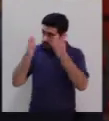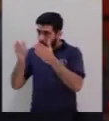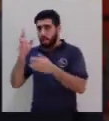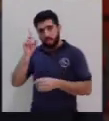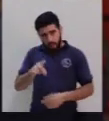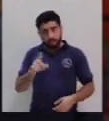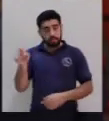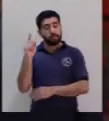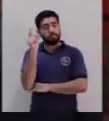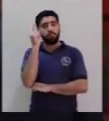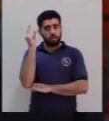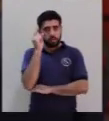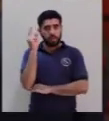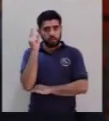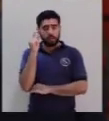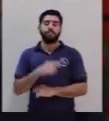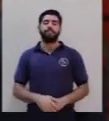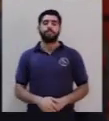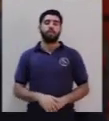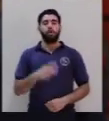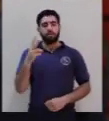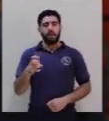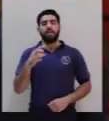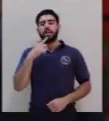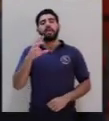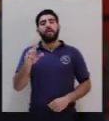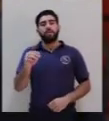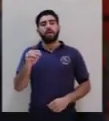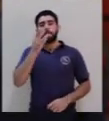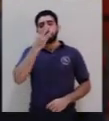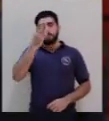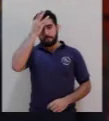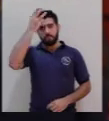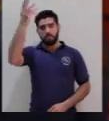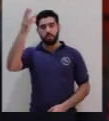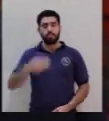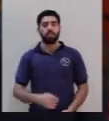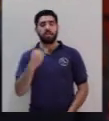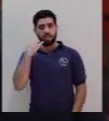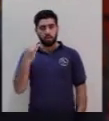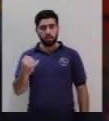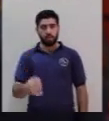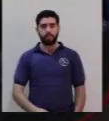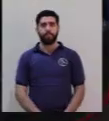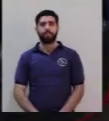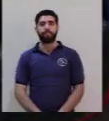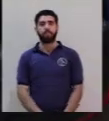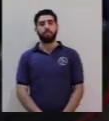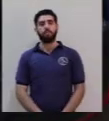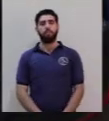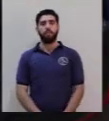kamamari, kochi kochoch, de kopatak katinamit, ri kikwan janila kej etamapal. De etamapal reko, pej mahunchik